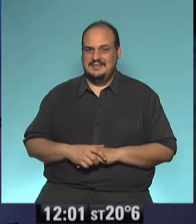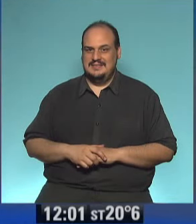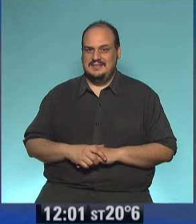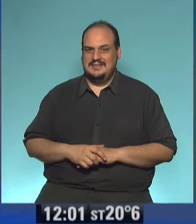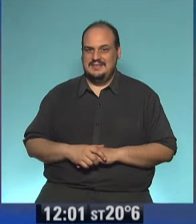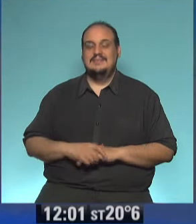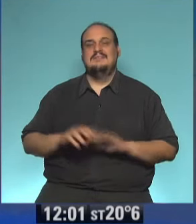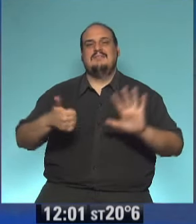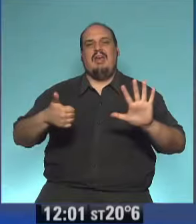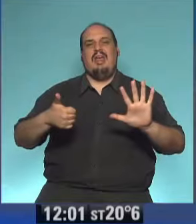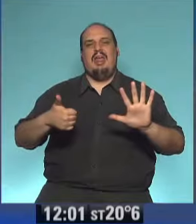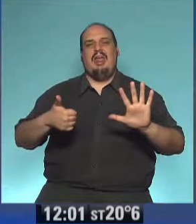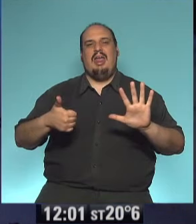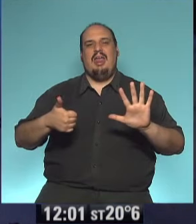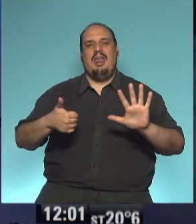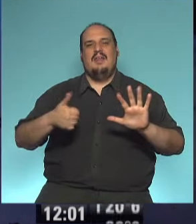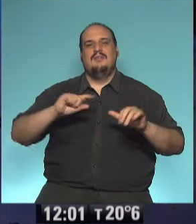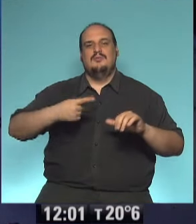3, que no sea 3! ¡Sí! ¡Llegó!